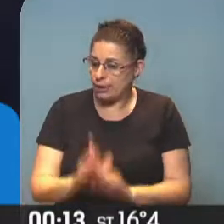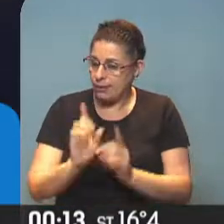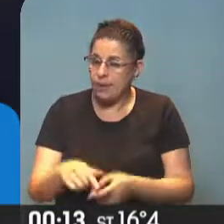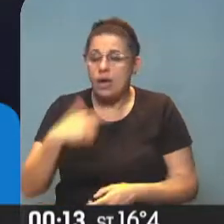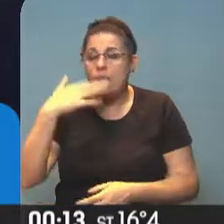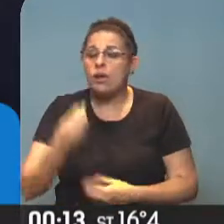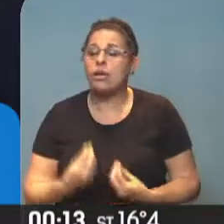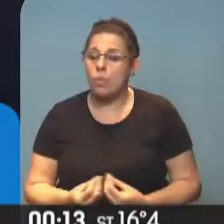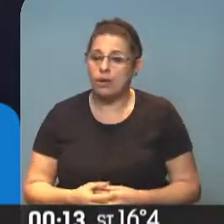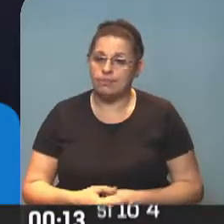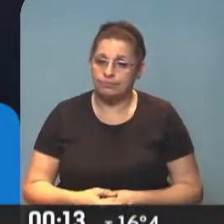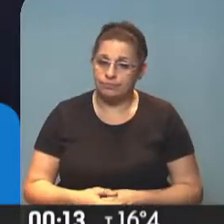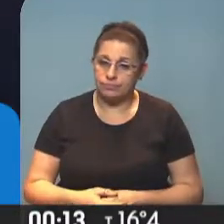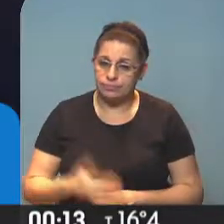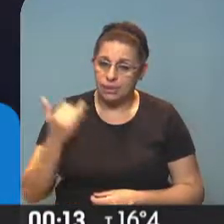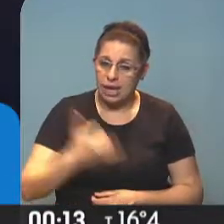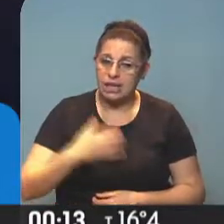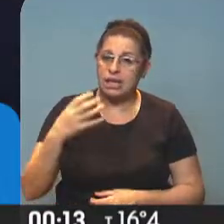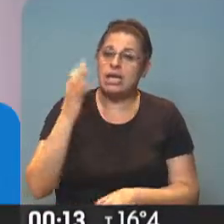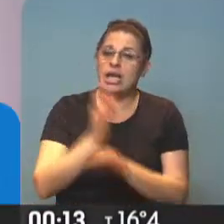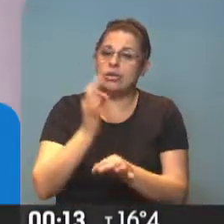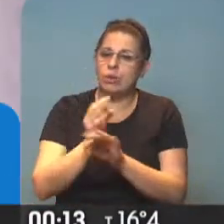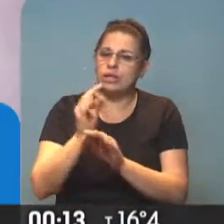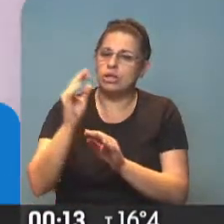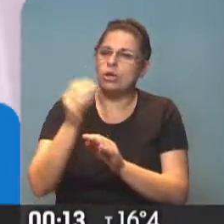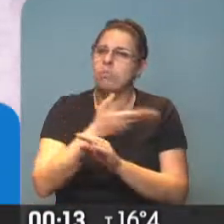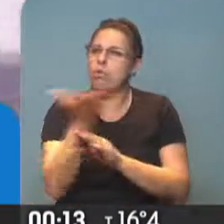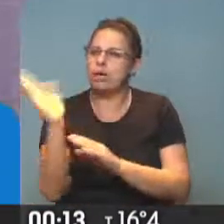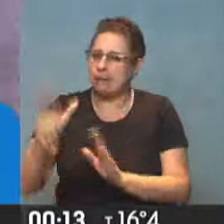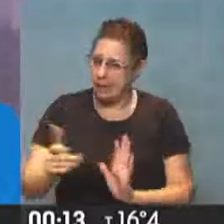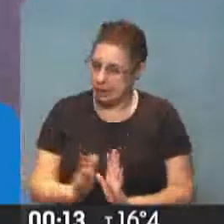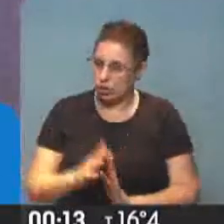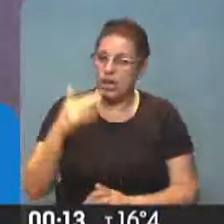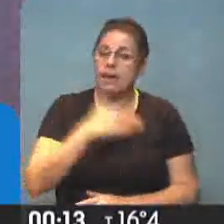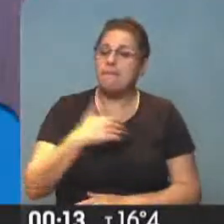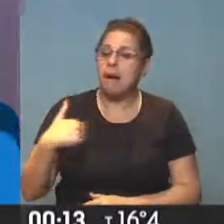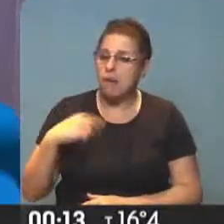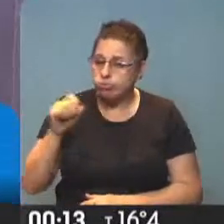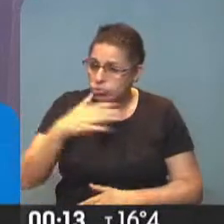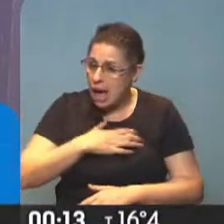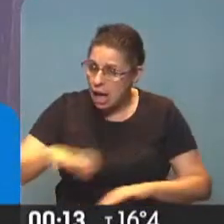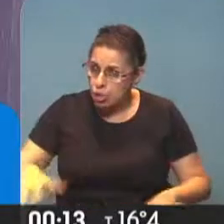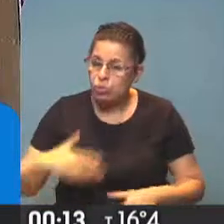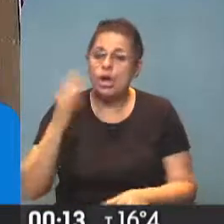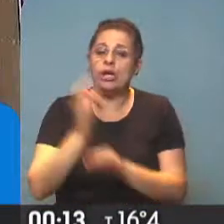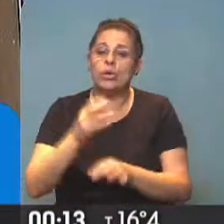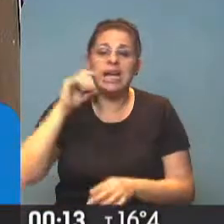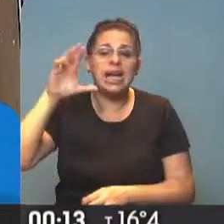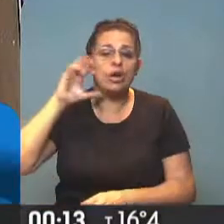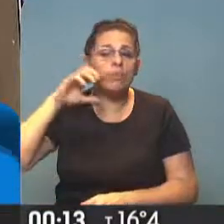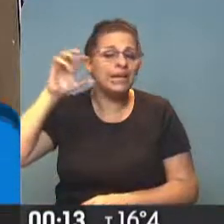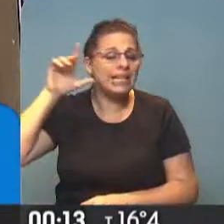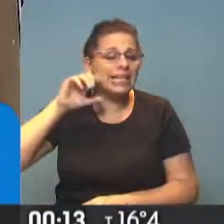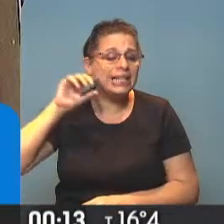real es que efectivamente lo que hay es menos educación pública. En ese sentido, mamás de alumnos del Carlos Pellegrini piden a